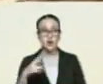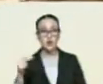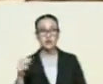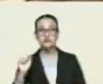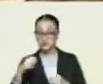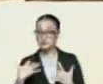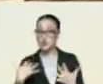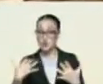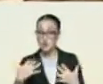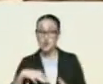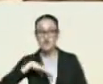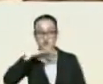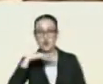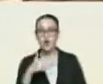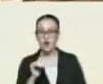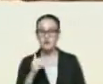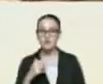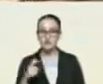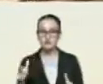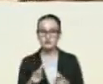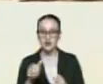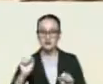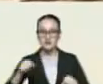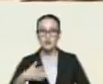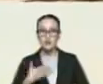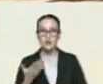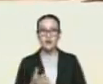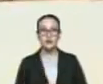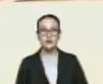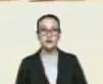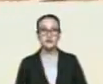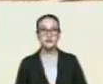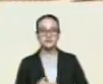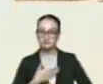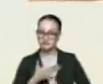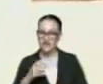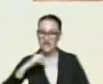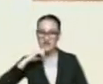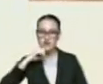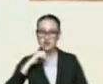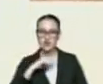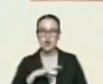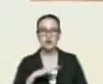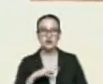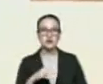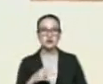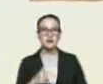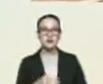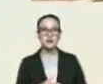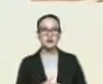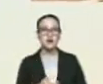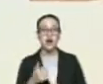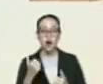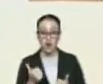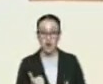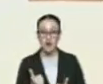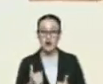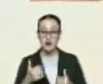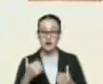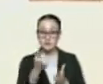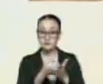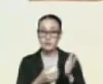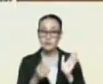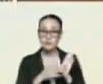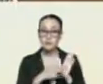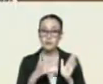quórum, compatriota presidenta. Bueno, se declara abierta esta histórica sesión y se ordena dar lectura a la